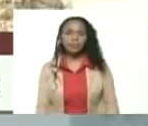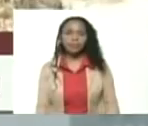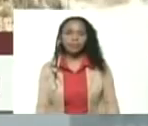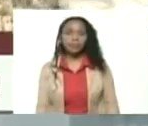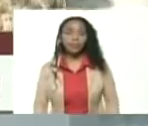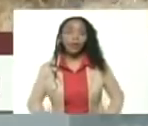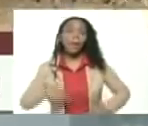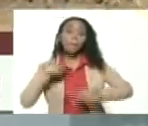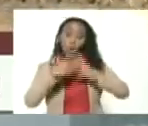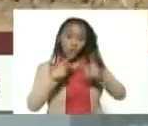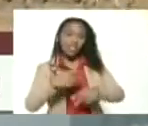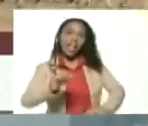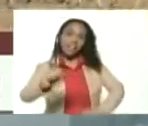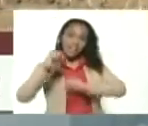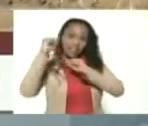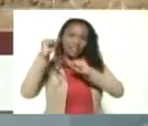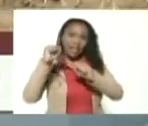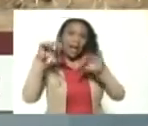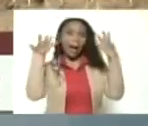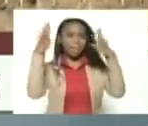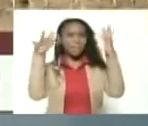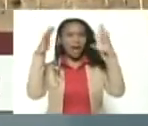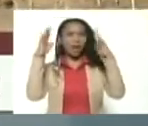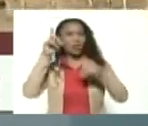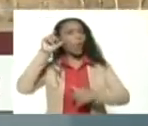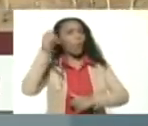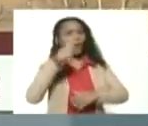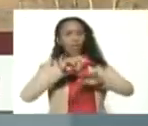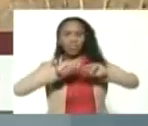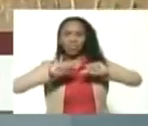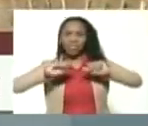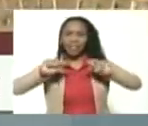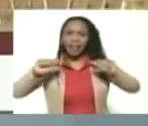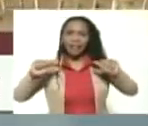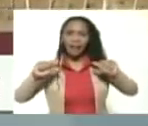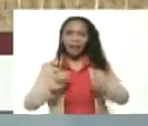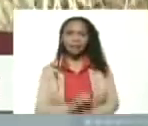Producir es vencer. Un aplauso al Guárico, aquí la tierra